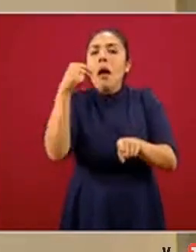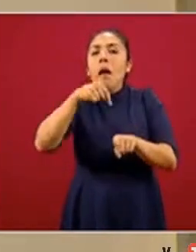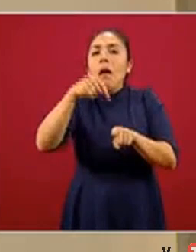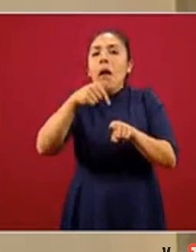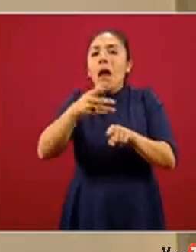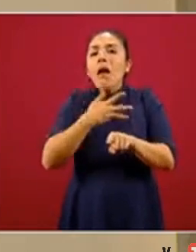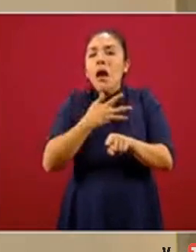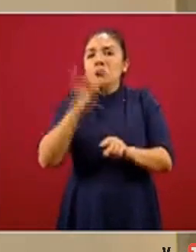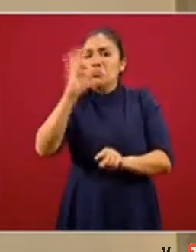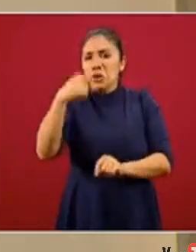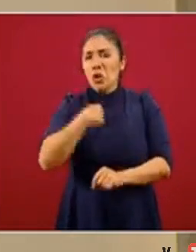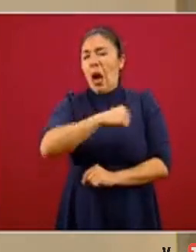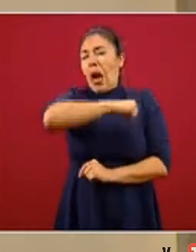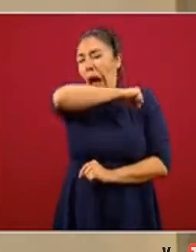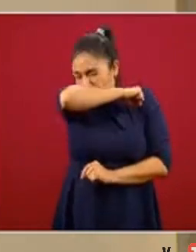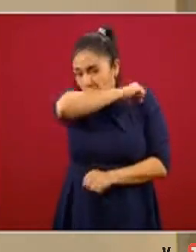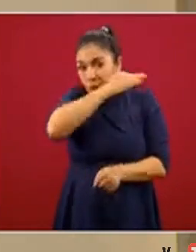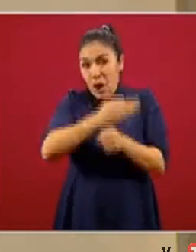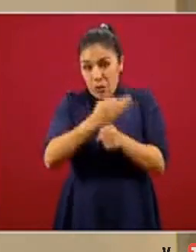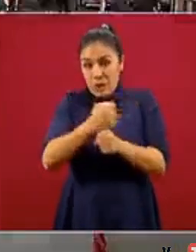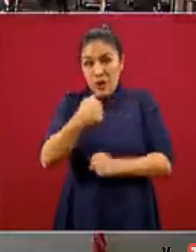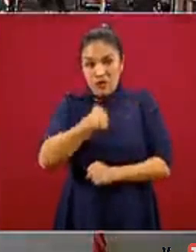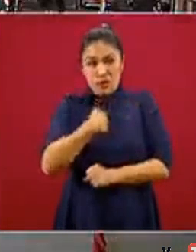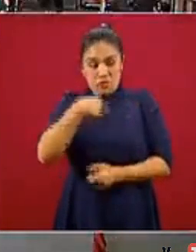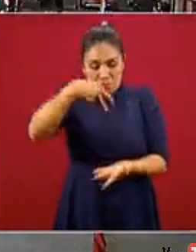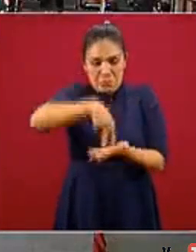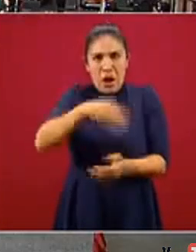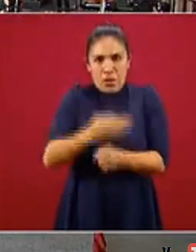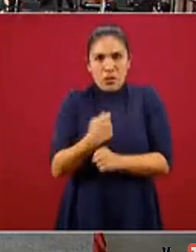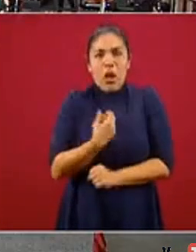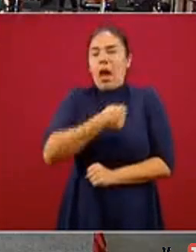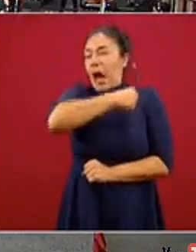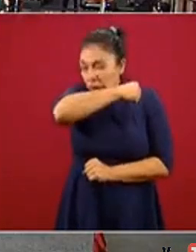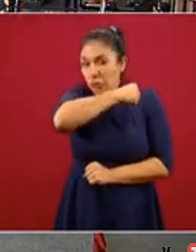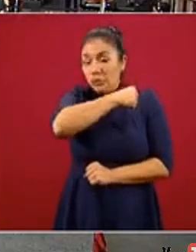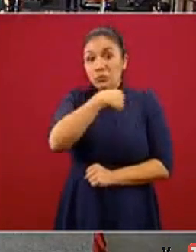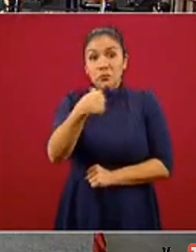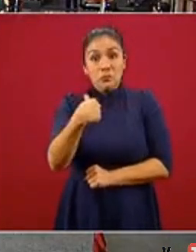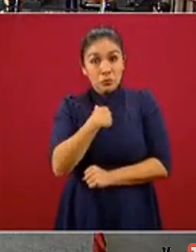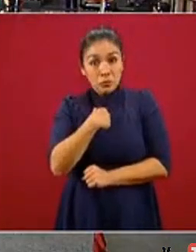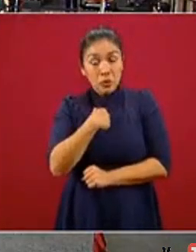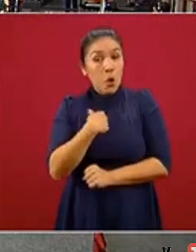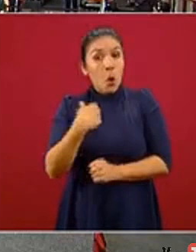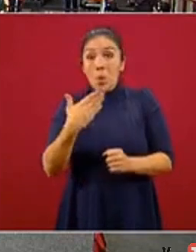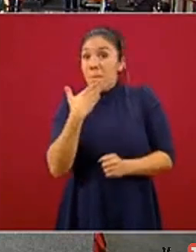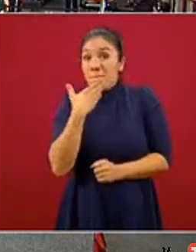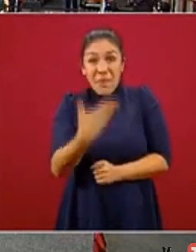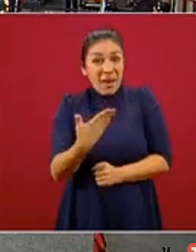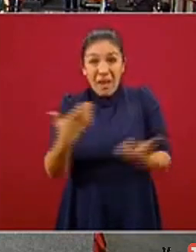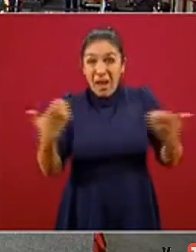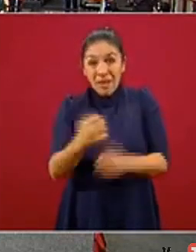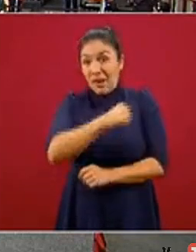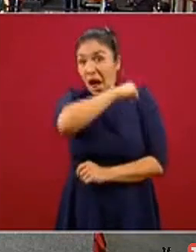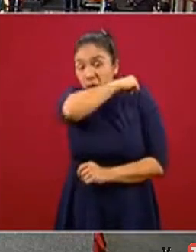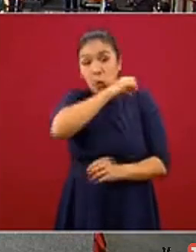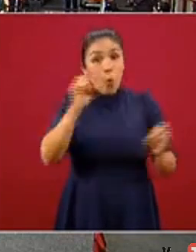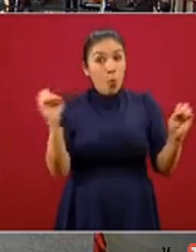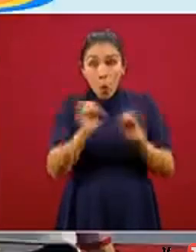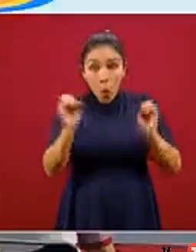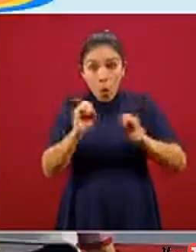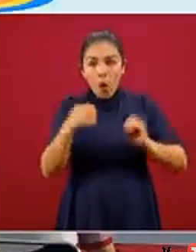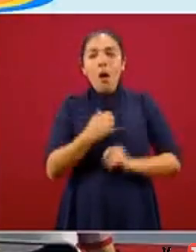yo estornudo ahorita, aquí, mi estornudo, si no lo hago correctamente, con etiqueta respiratoria que